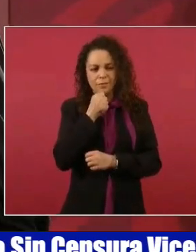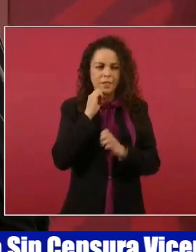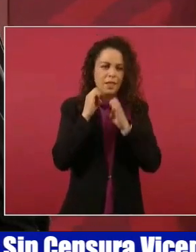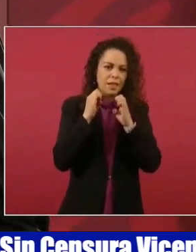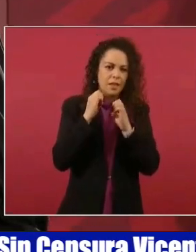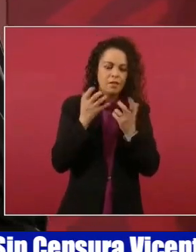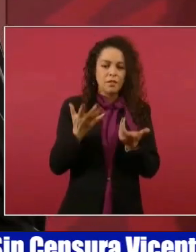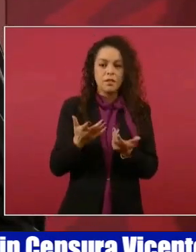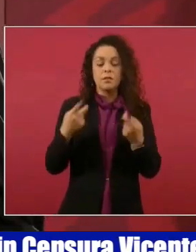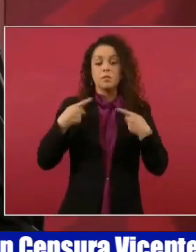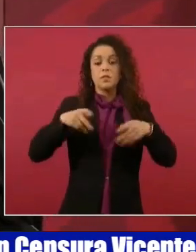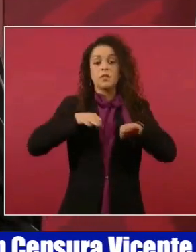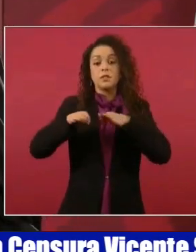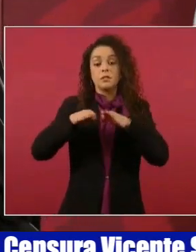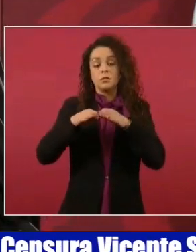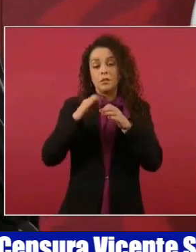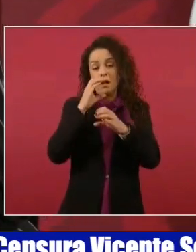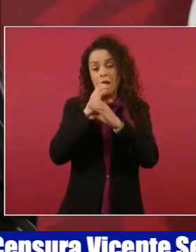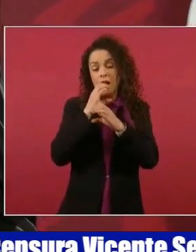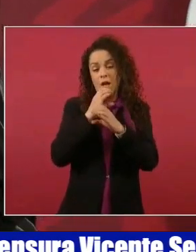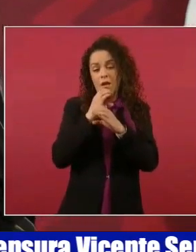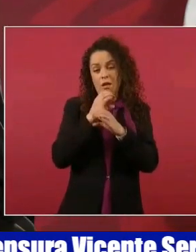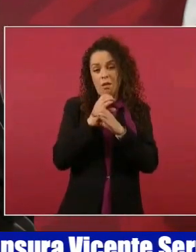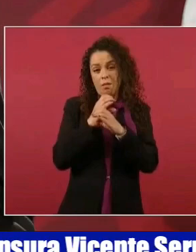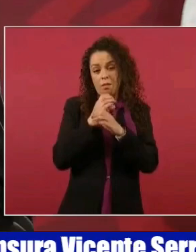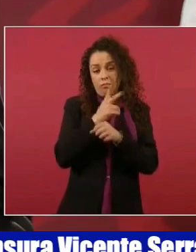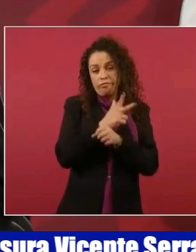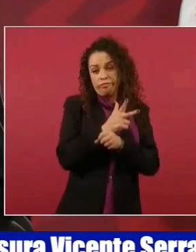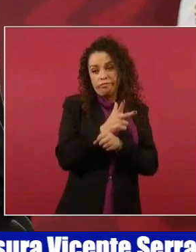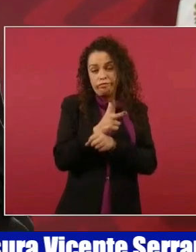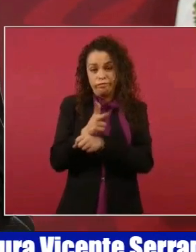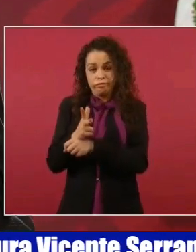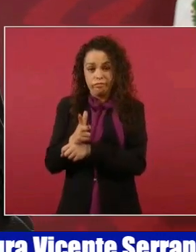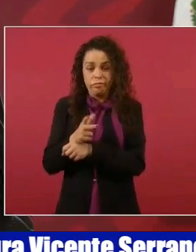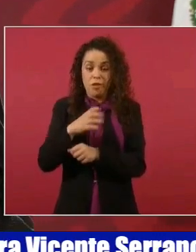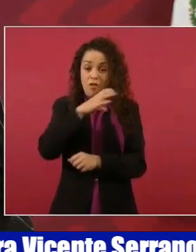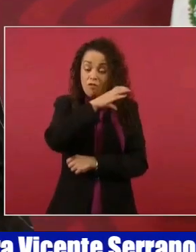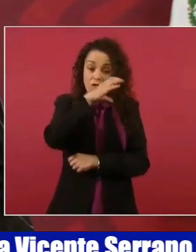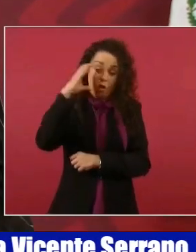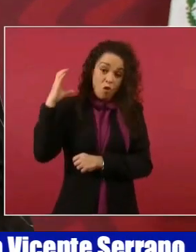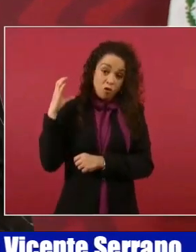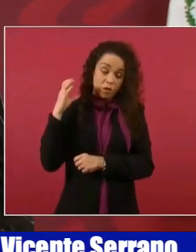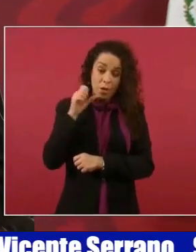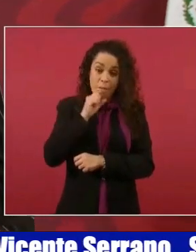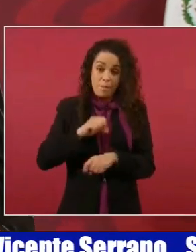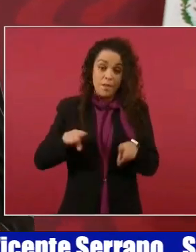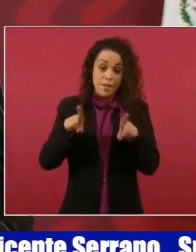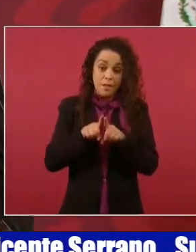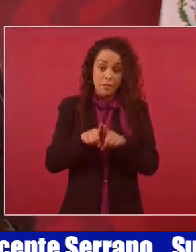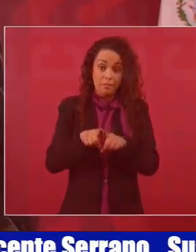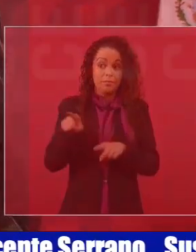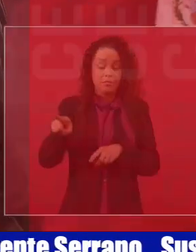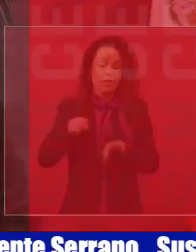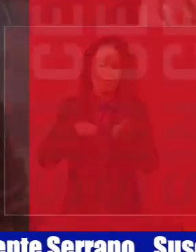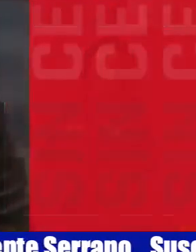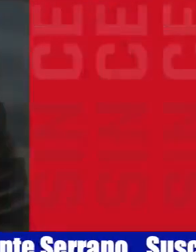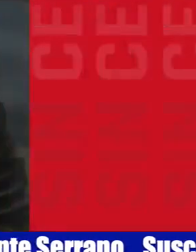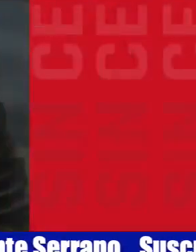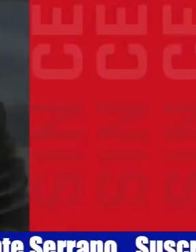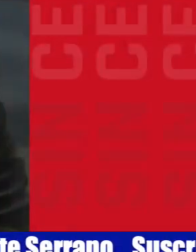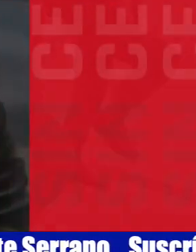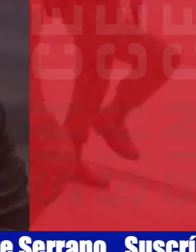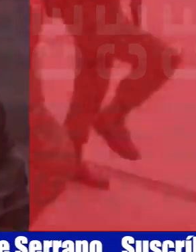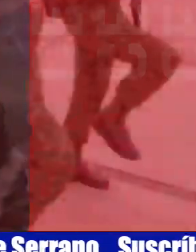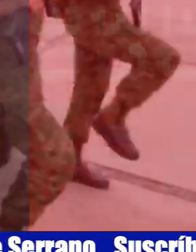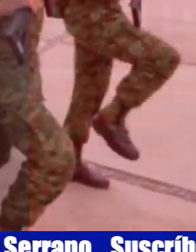saben. Dalila Escobar lo interrumpió para recriminarle que después de la liberación de Ovidio Guzmán, el ejército intentó mejorar su imagen y el mandatario dijo,